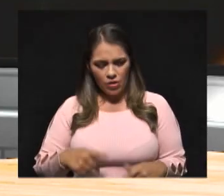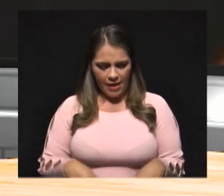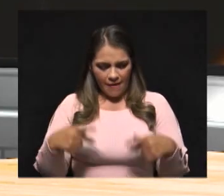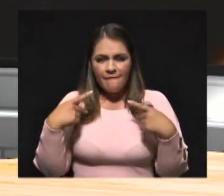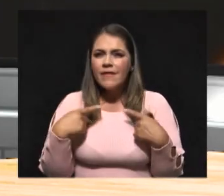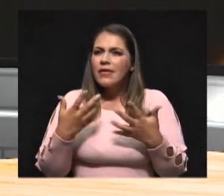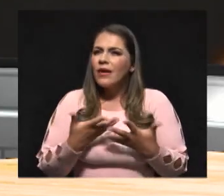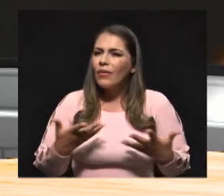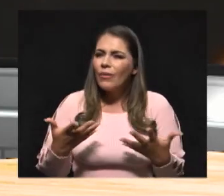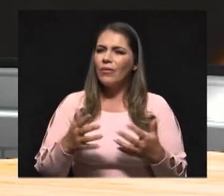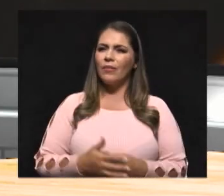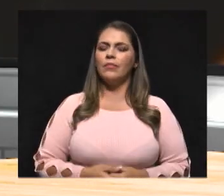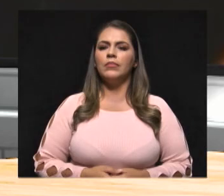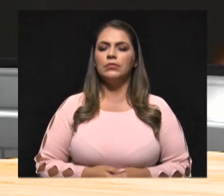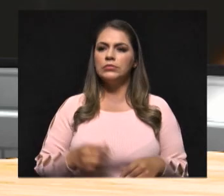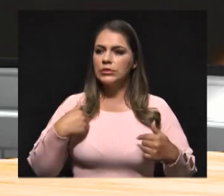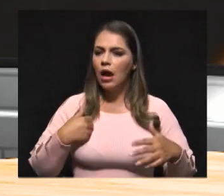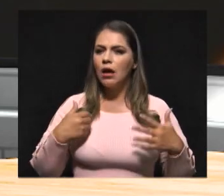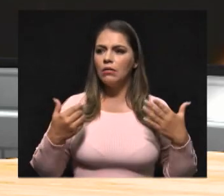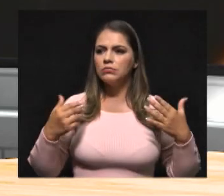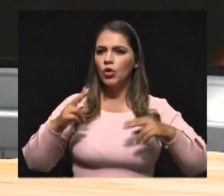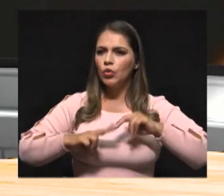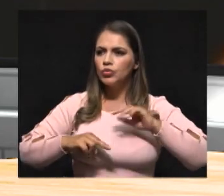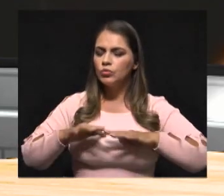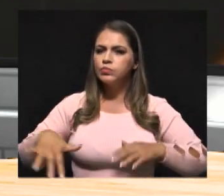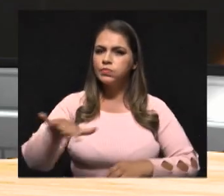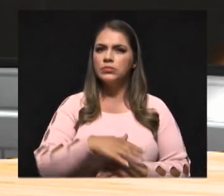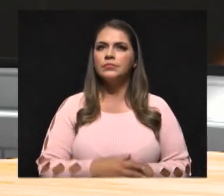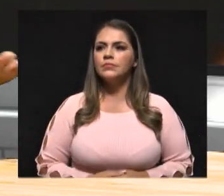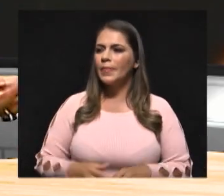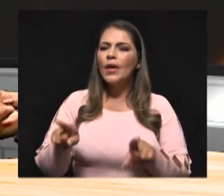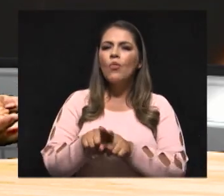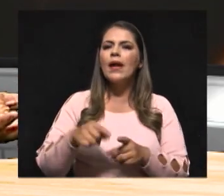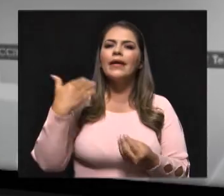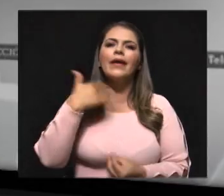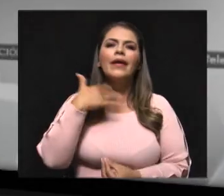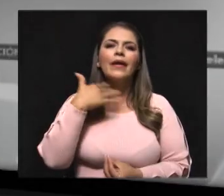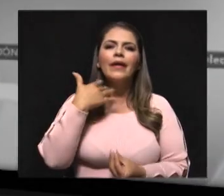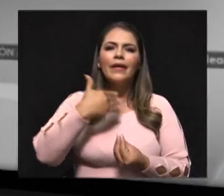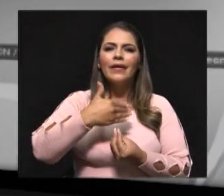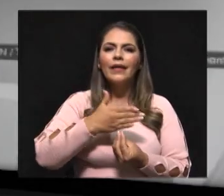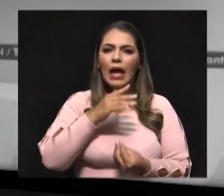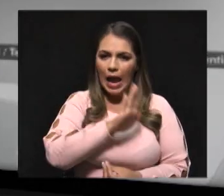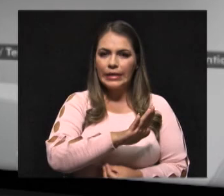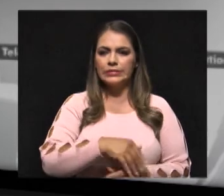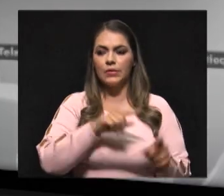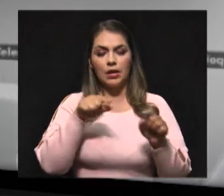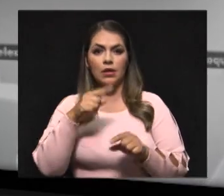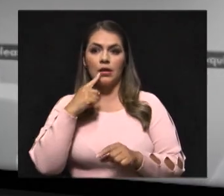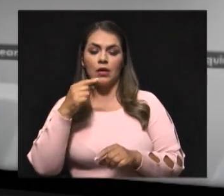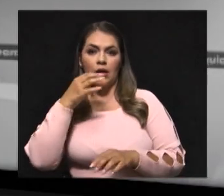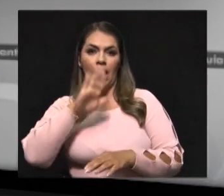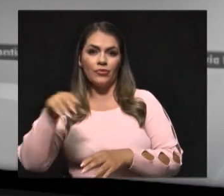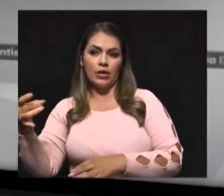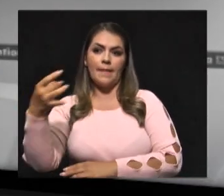realmente como hemos construido lo que hemos construido lo que hace el quindío es alguna manera aquí se produce más café pero quindío